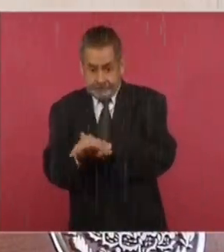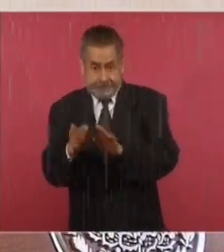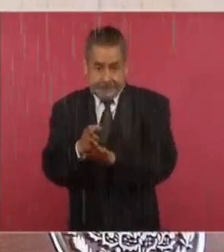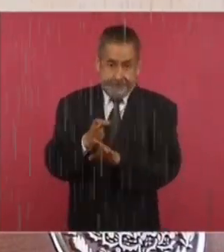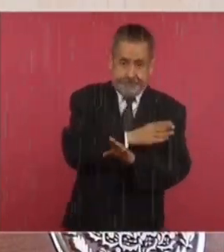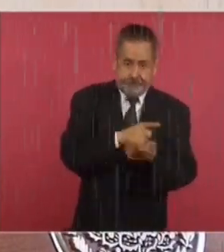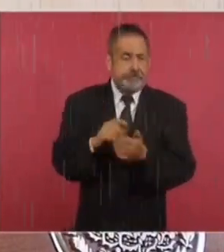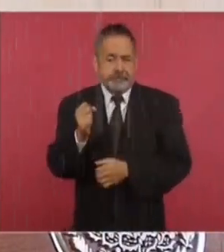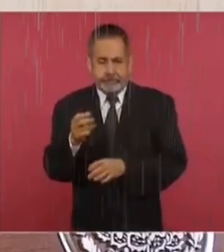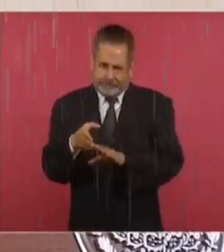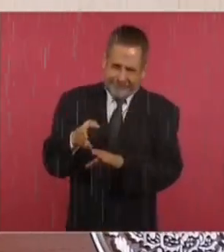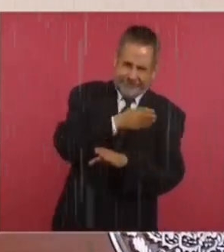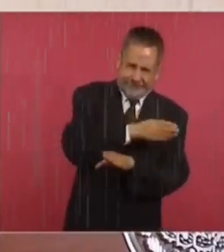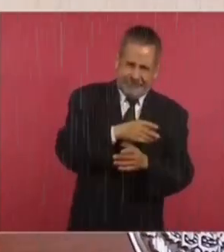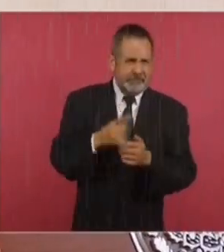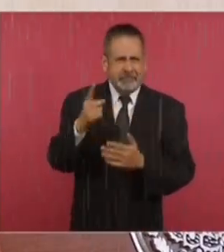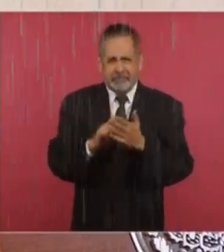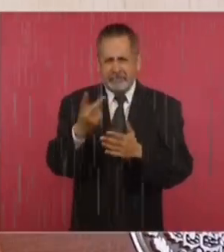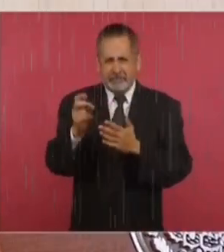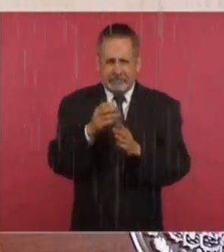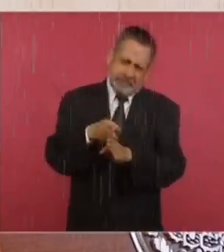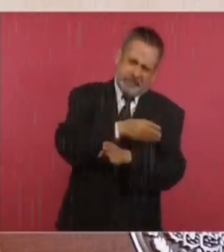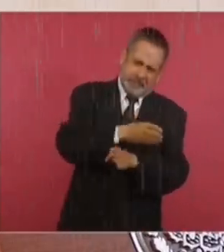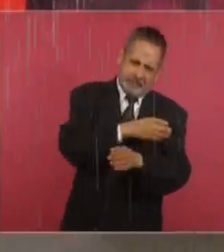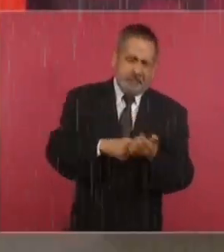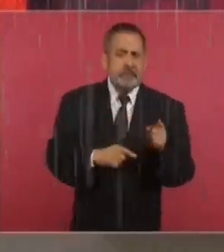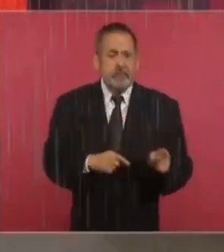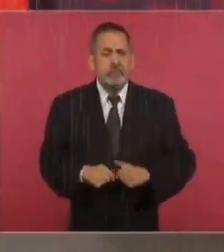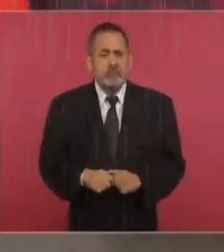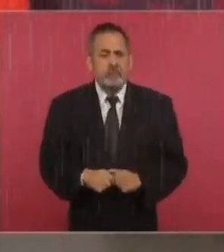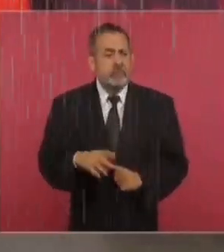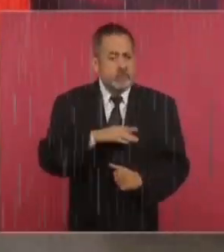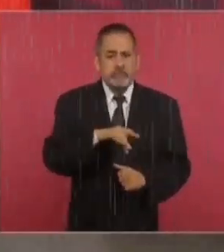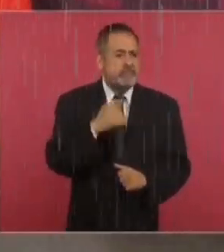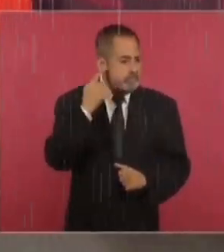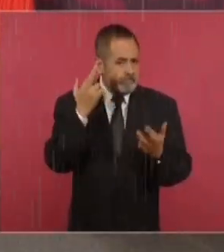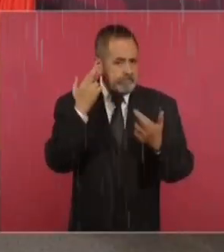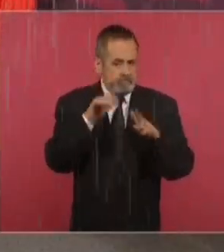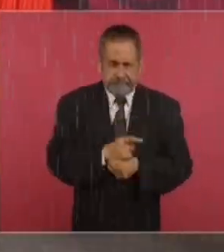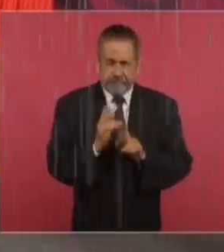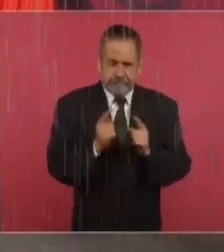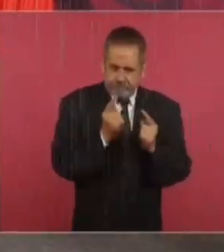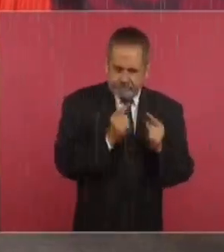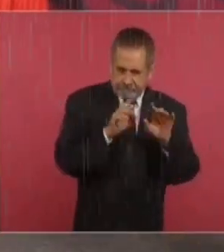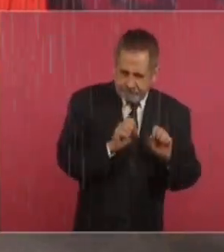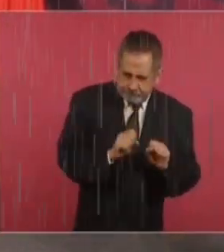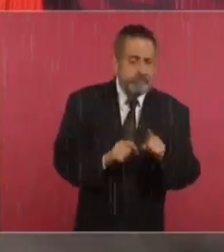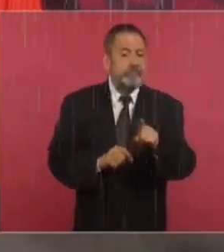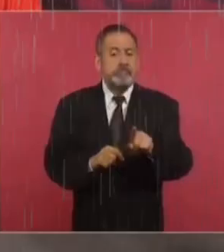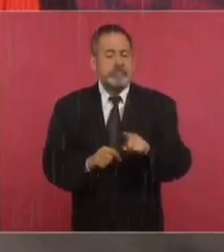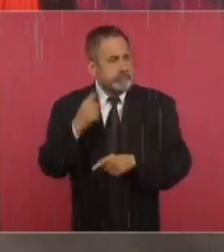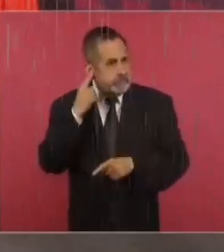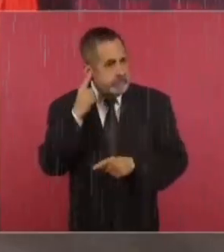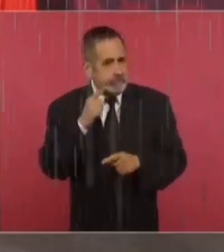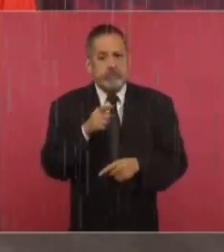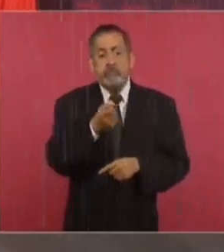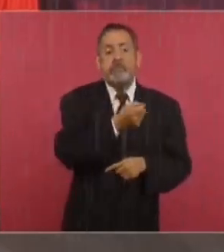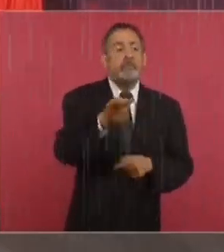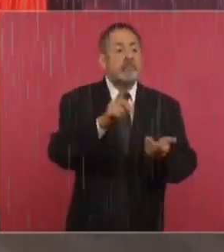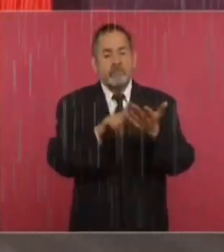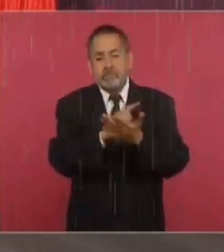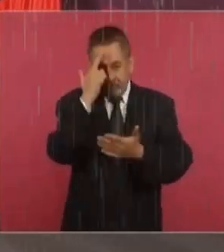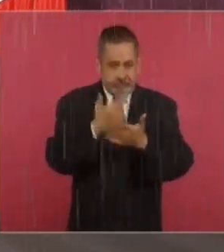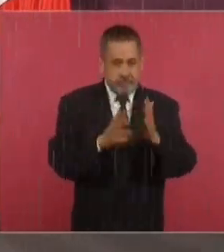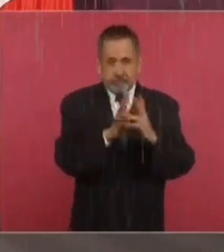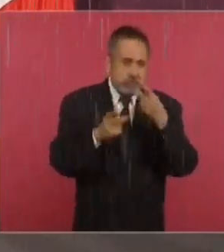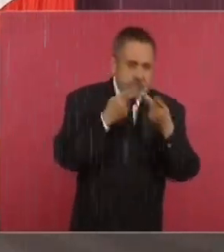septiembre un mes o dos meses antes hay unas grabaciones que hace la DEA en donde graban a unos delincuentes